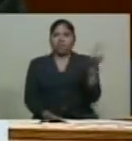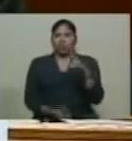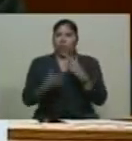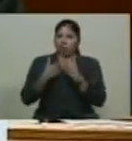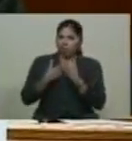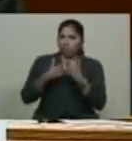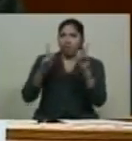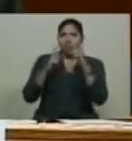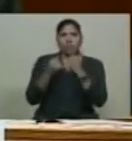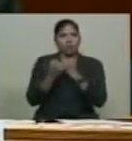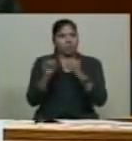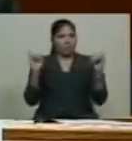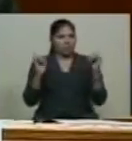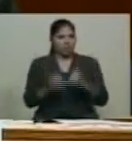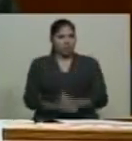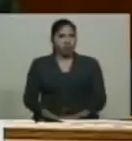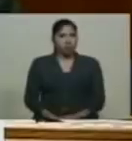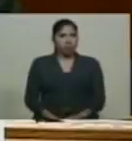independiente.